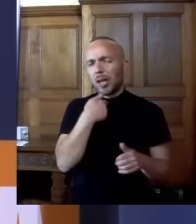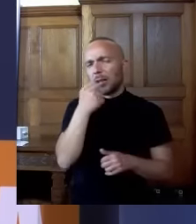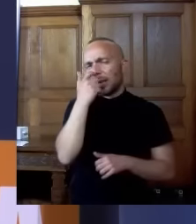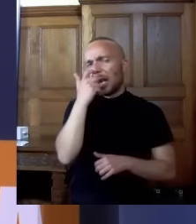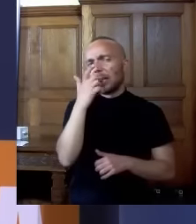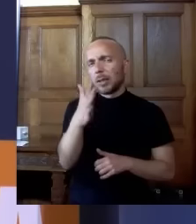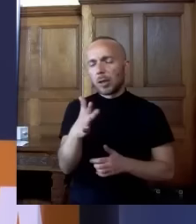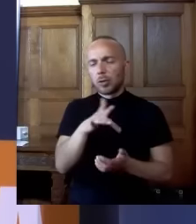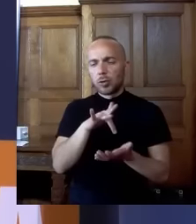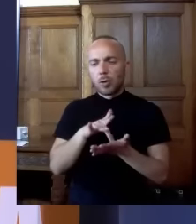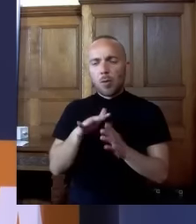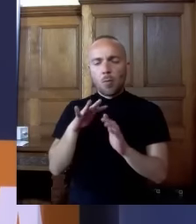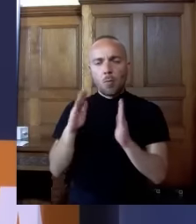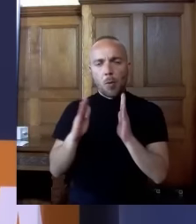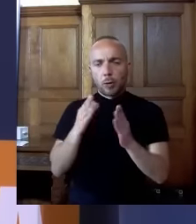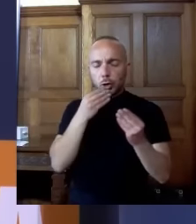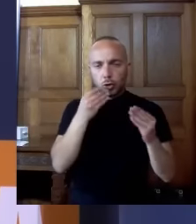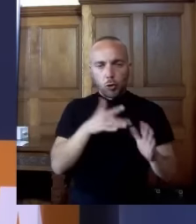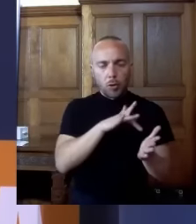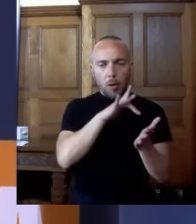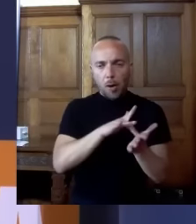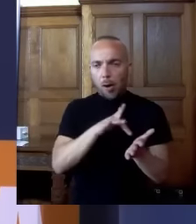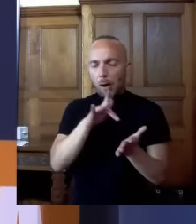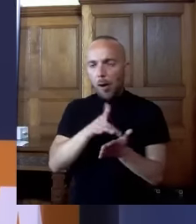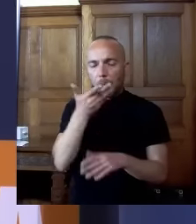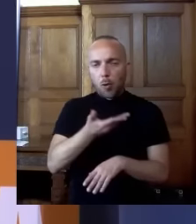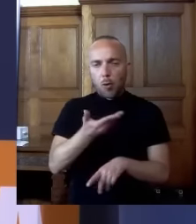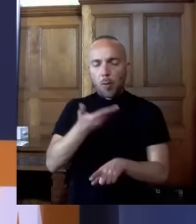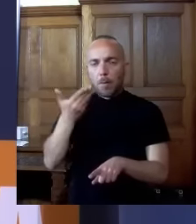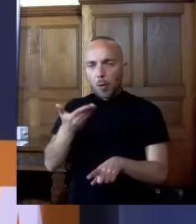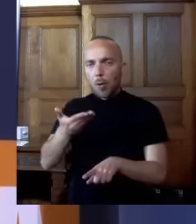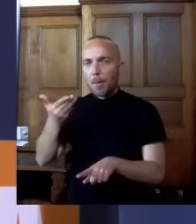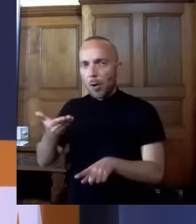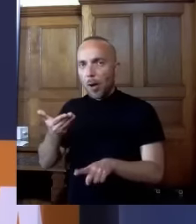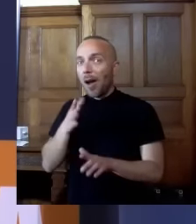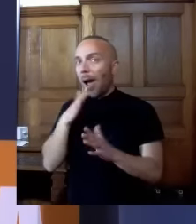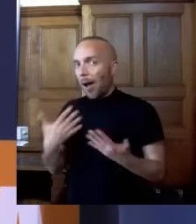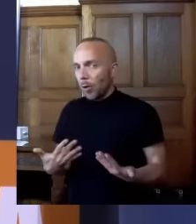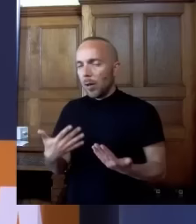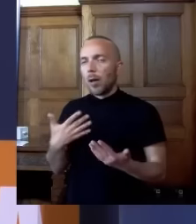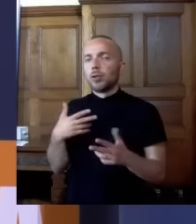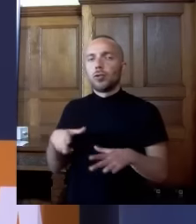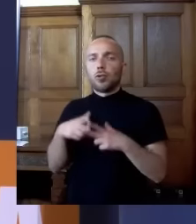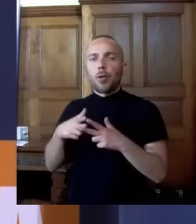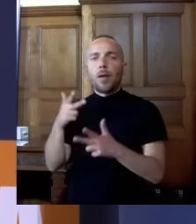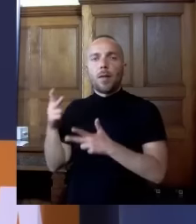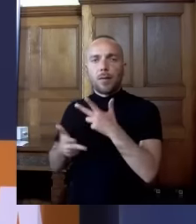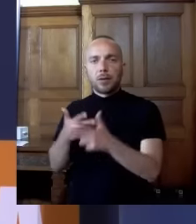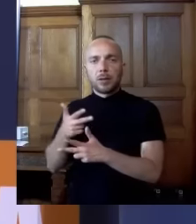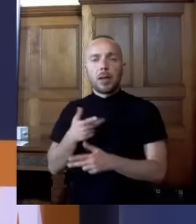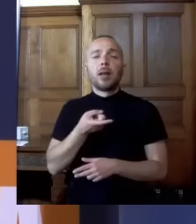llevamos viviendo momento histórico tras momento histórico yo creo que ahora mismo lo que la sociedad vasca también la sociedad